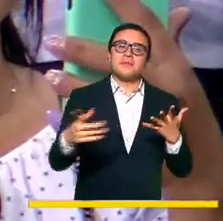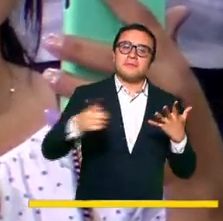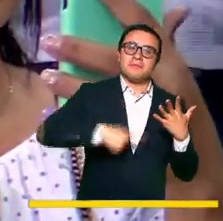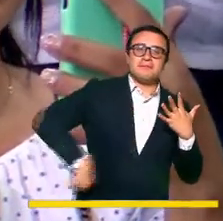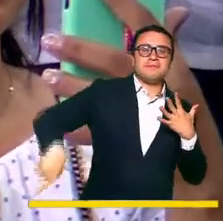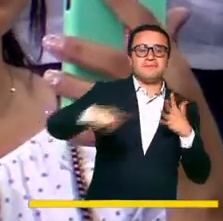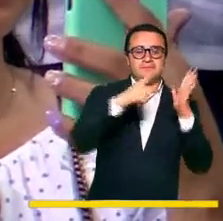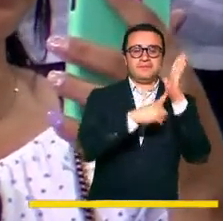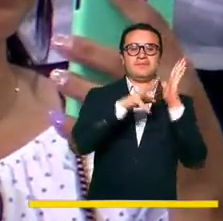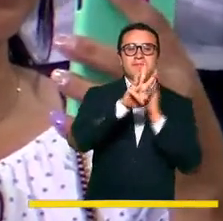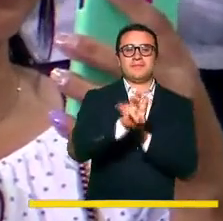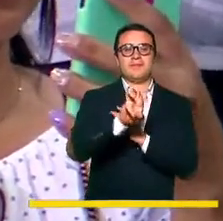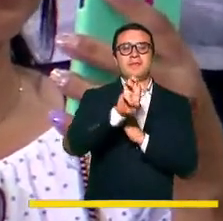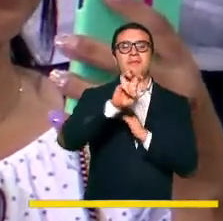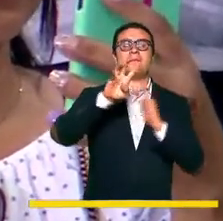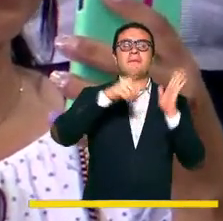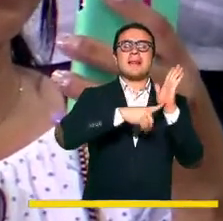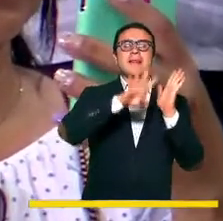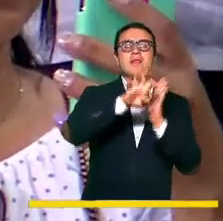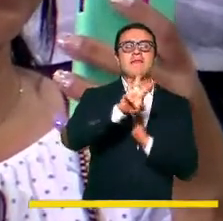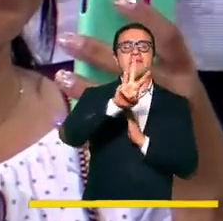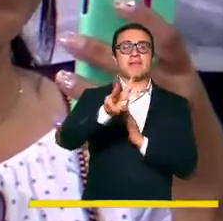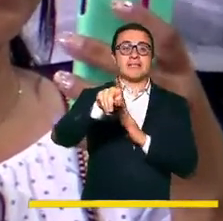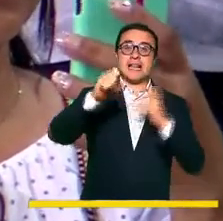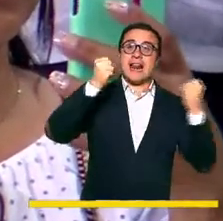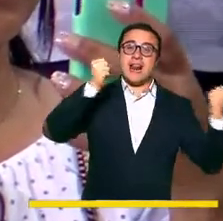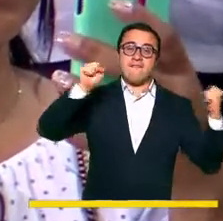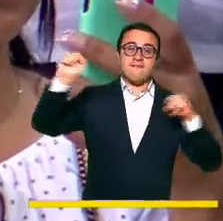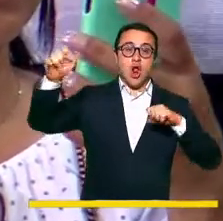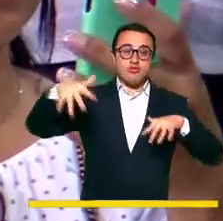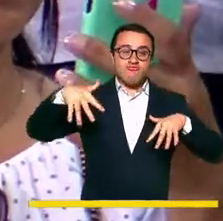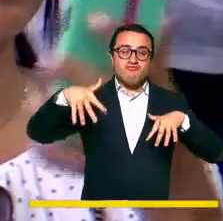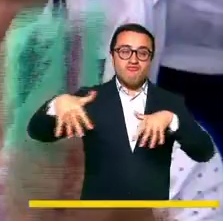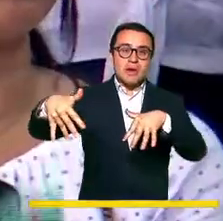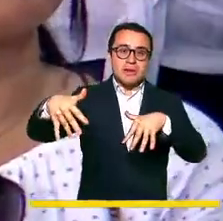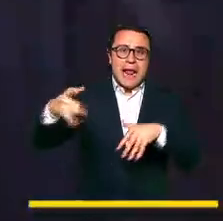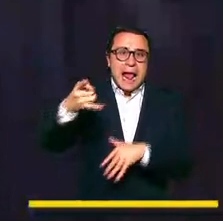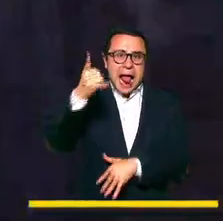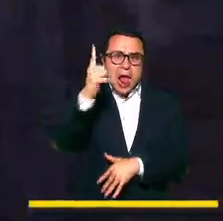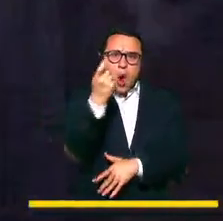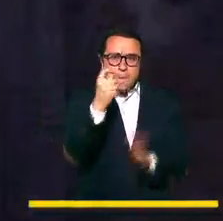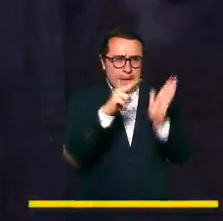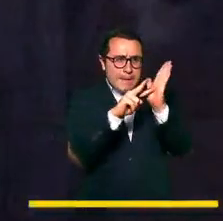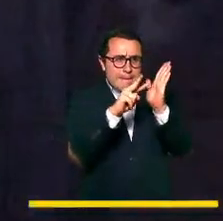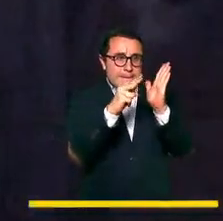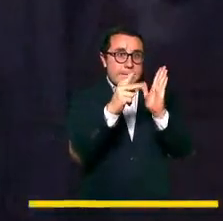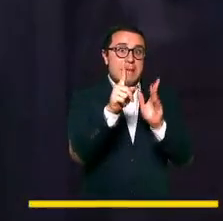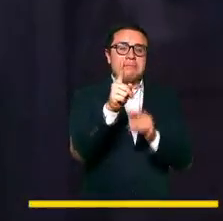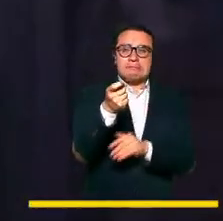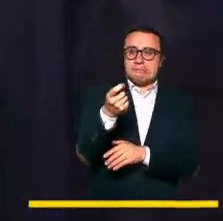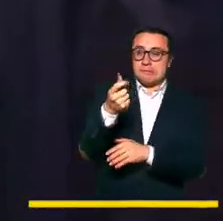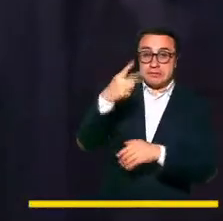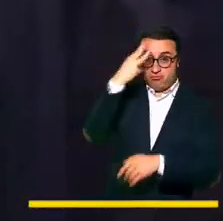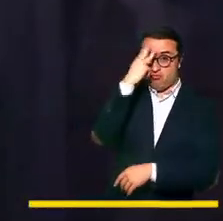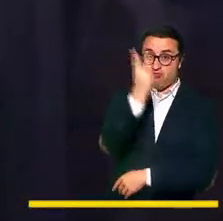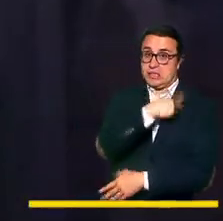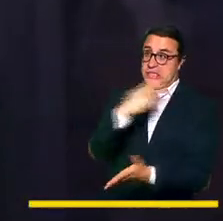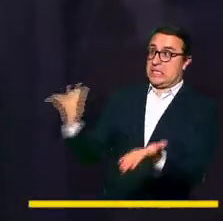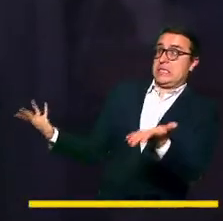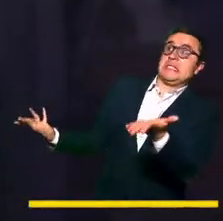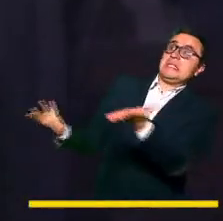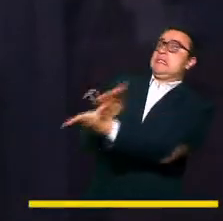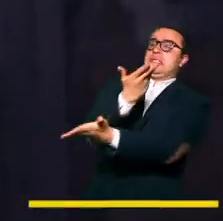en 1936. Y algo pudieron, pero casi dan un golpe de Estado los militares de ese